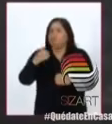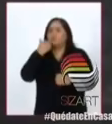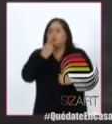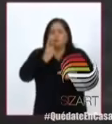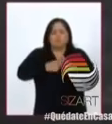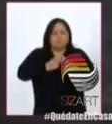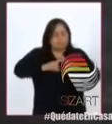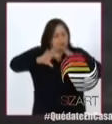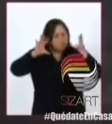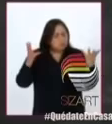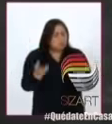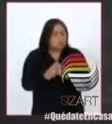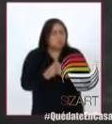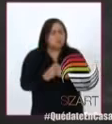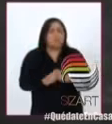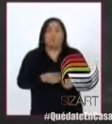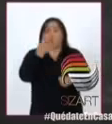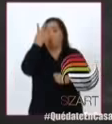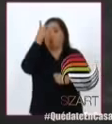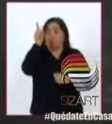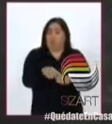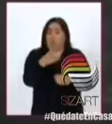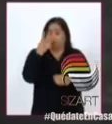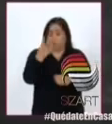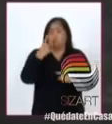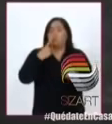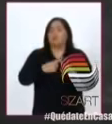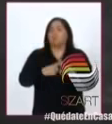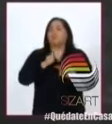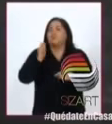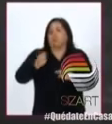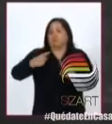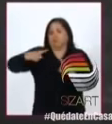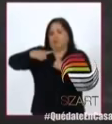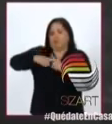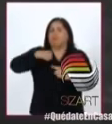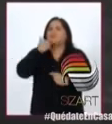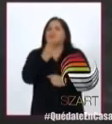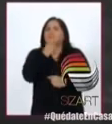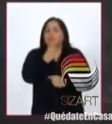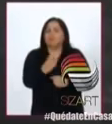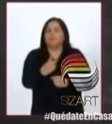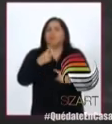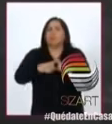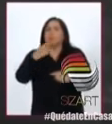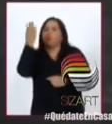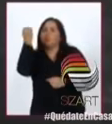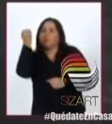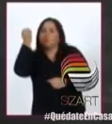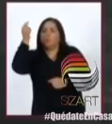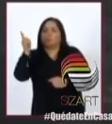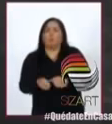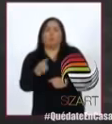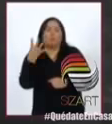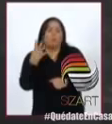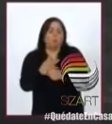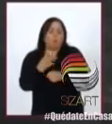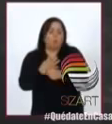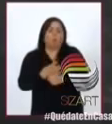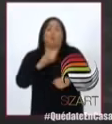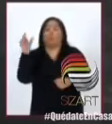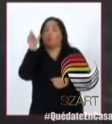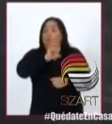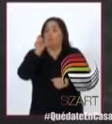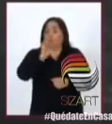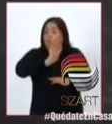equivale a multiplicar el dividendo 4 tercios por el recíproco del divisor, es decir, por 9 cuartos. Una vez